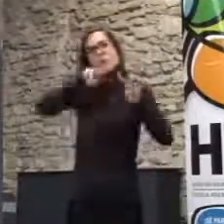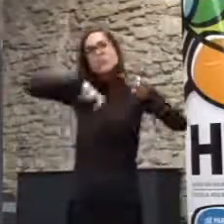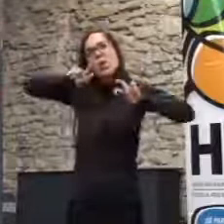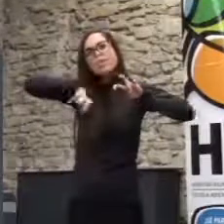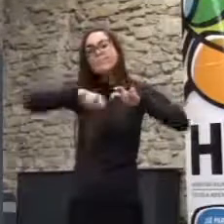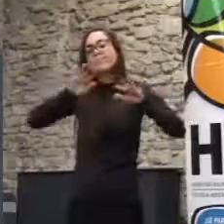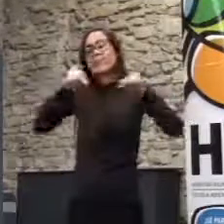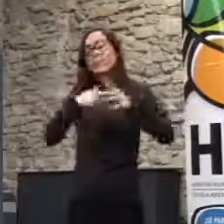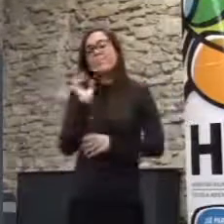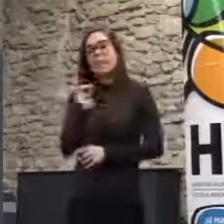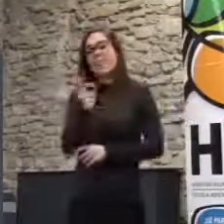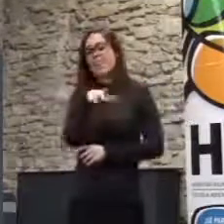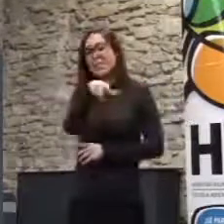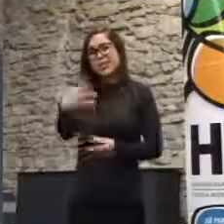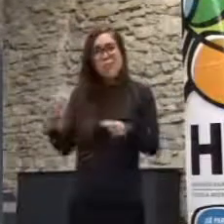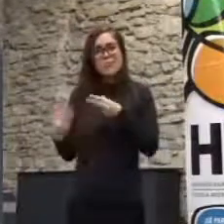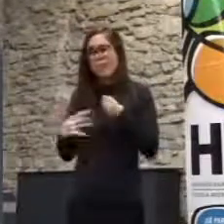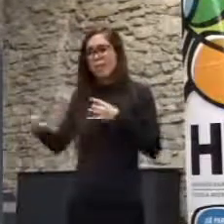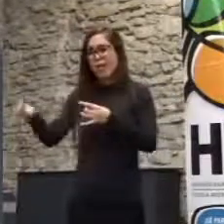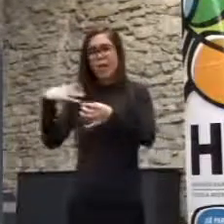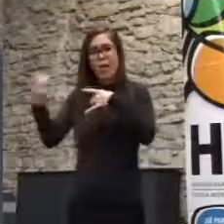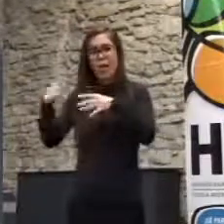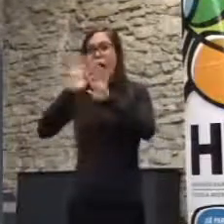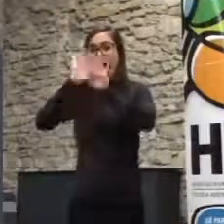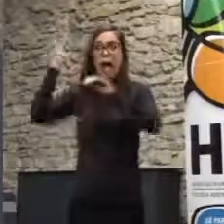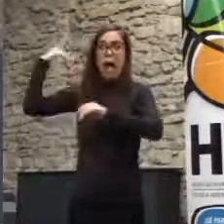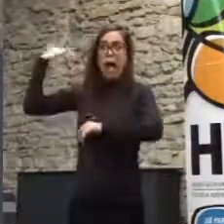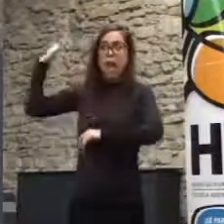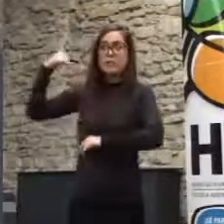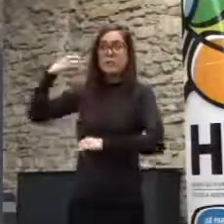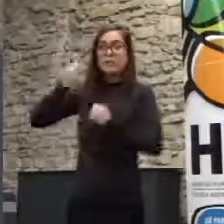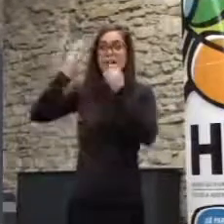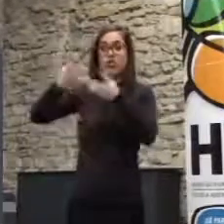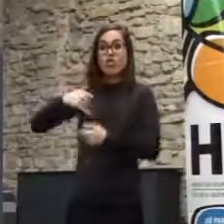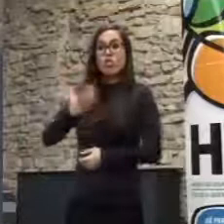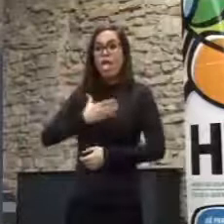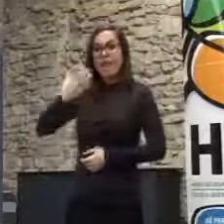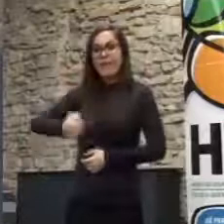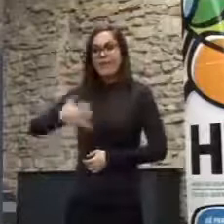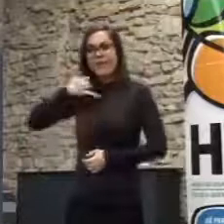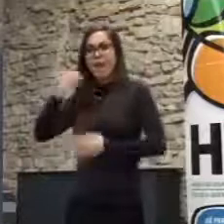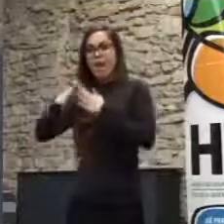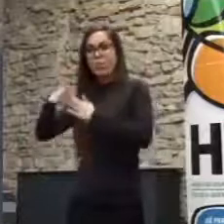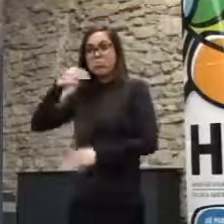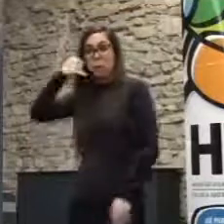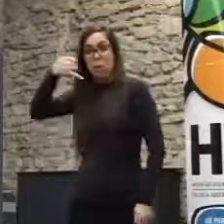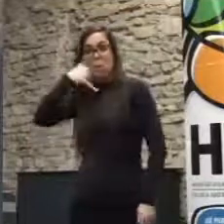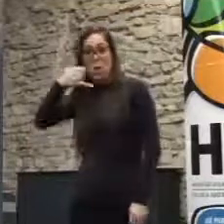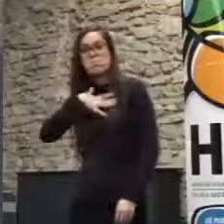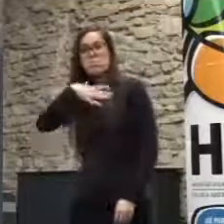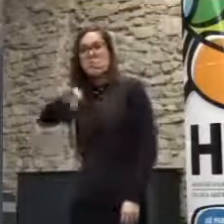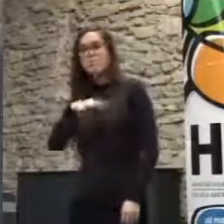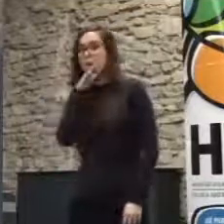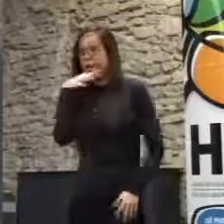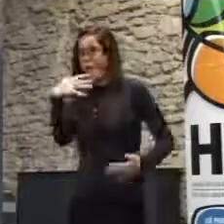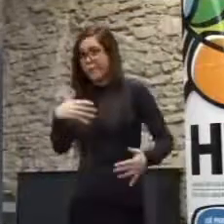de intermediarios. Antes tenías el teléfono del alcalde y le llamabas a casa. Pero ahora...